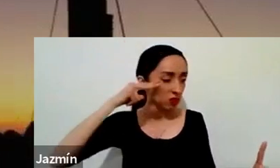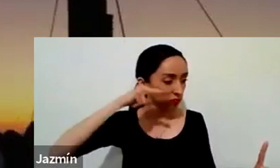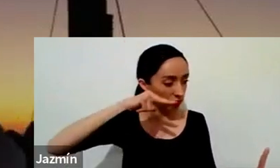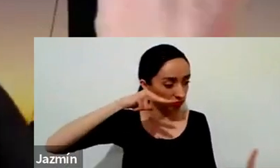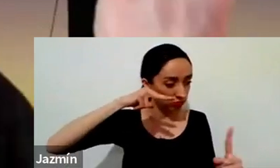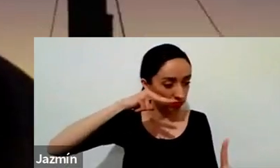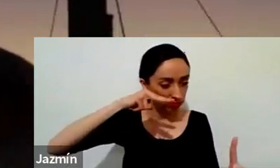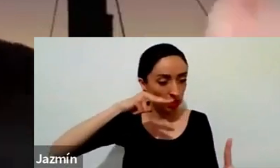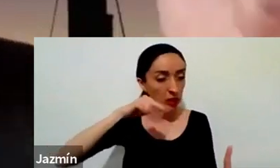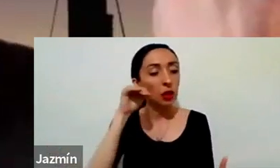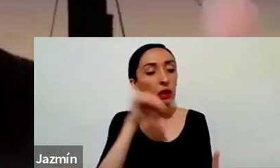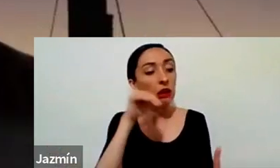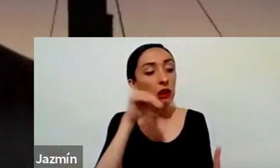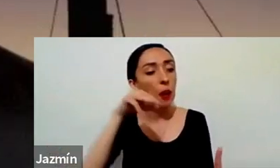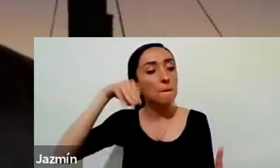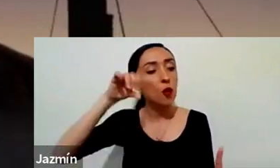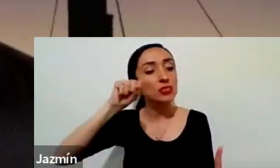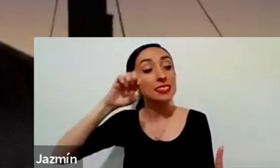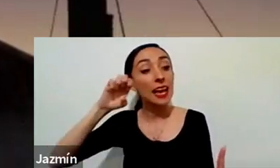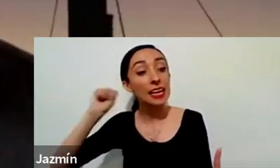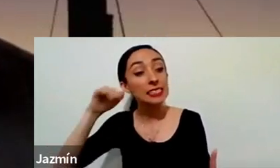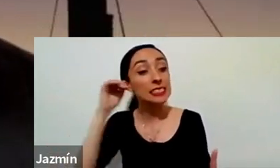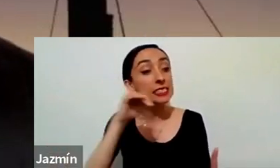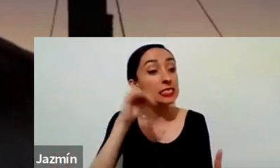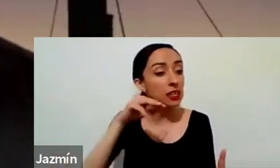responde: aquí estoy.